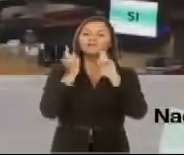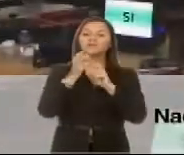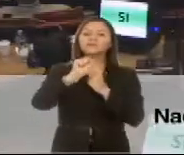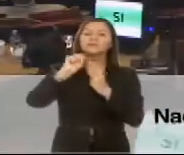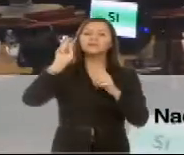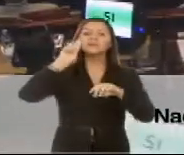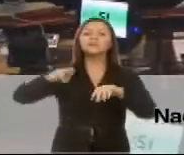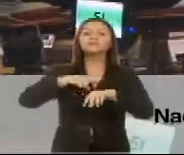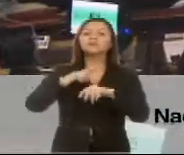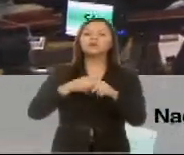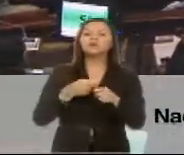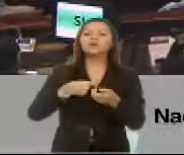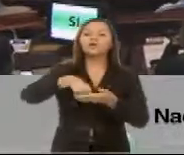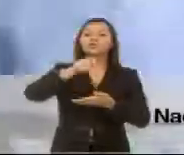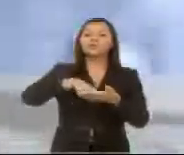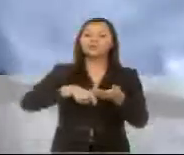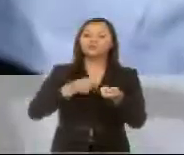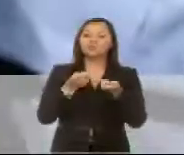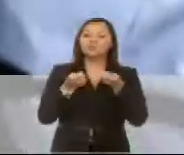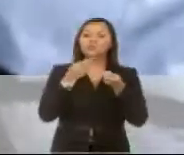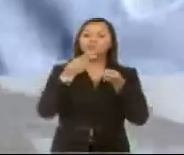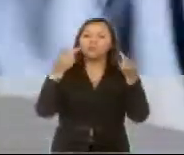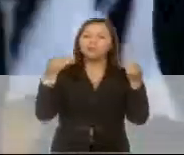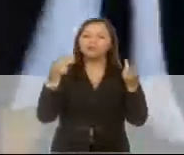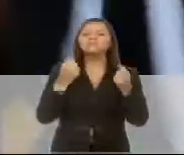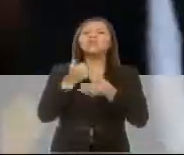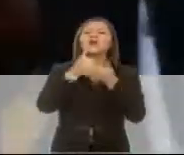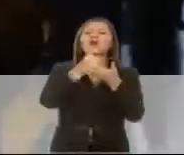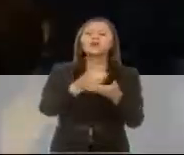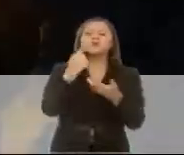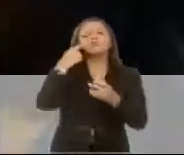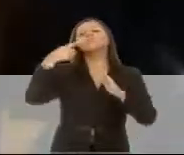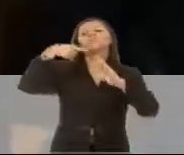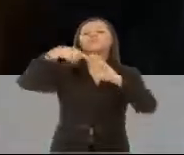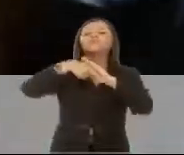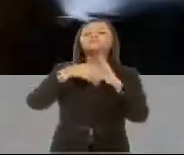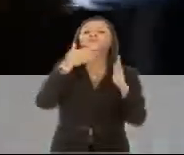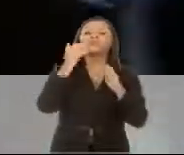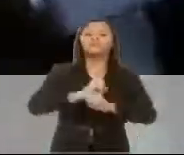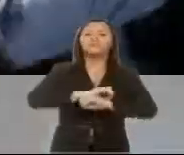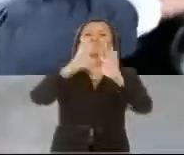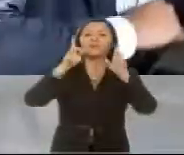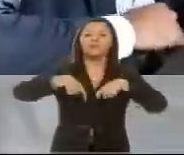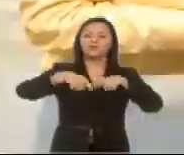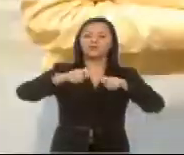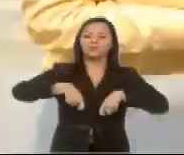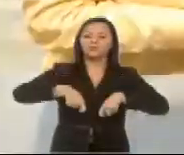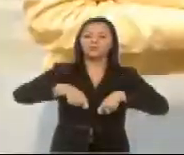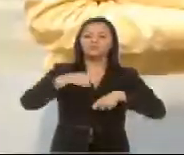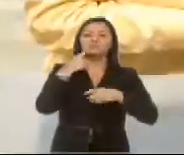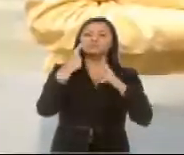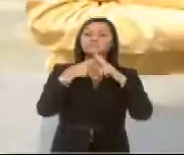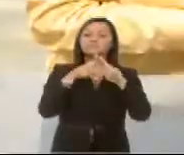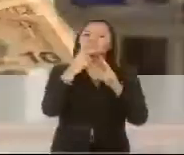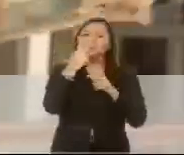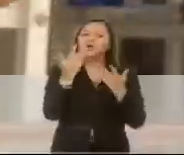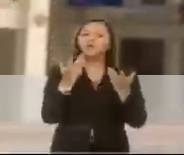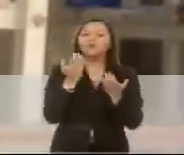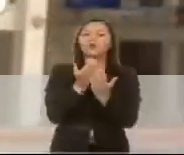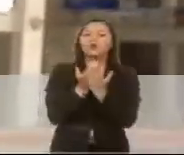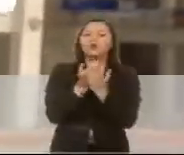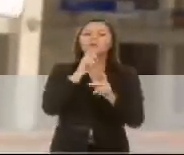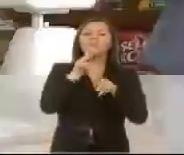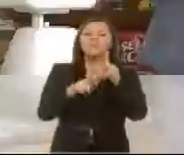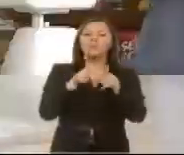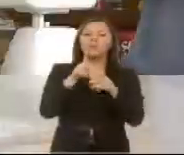reformatoria a la Ley del Sistema Nacional de Contratación Pública, que ayudará a profundizar la transparencia en los procesos de contratación, incluir a los actores